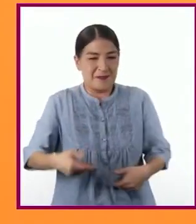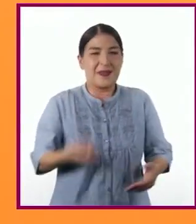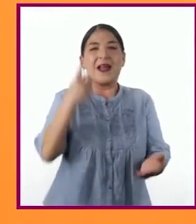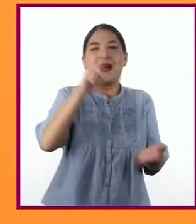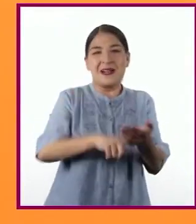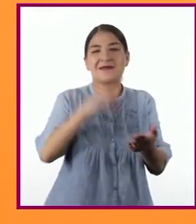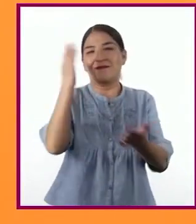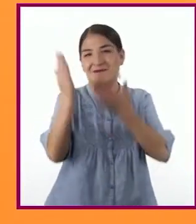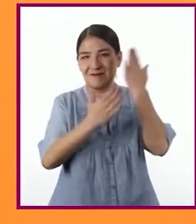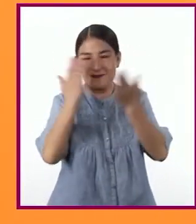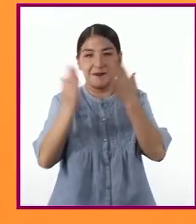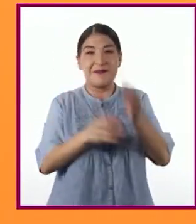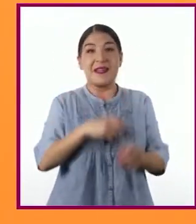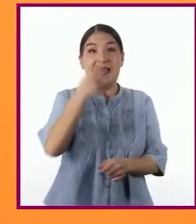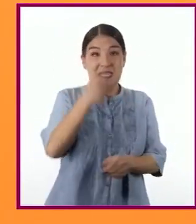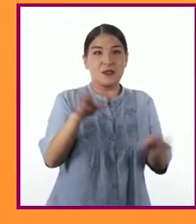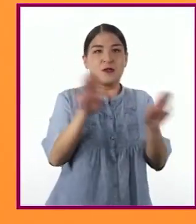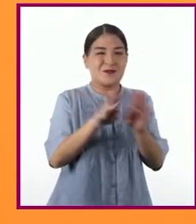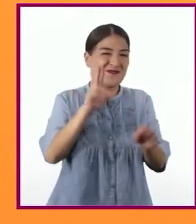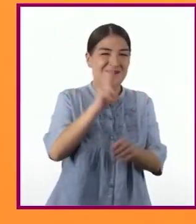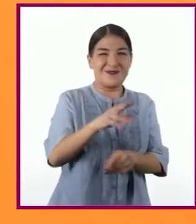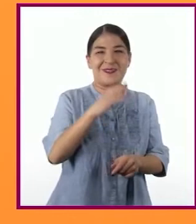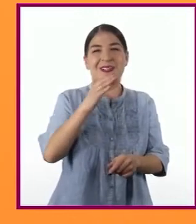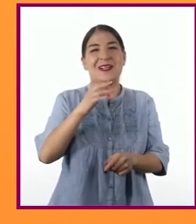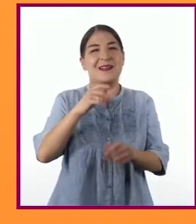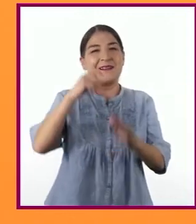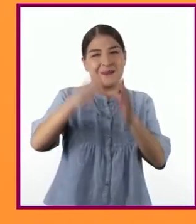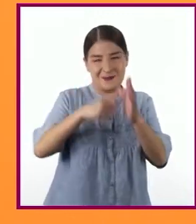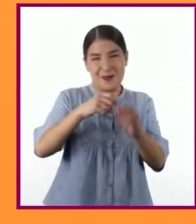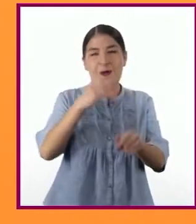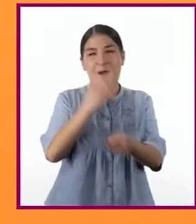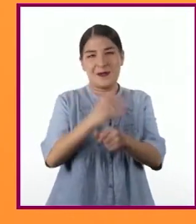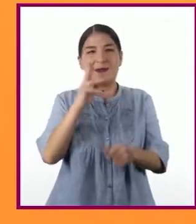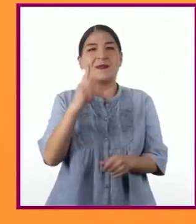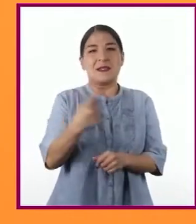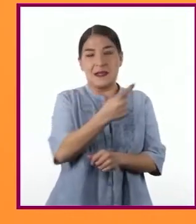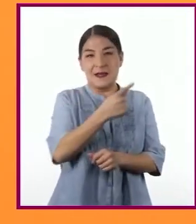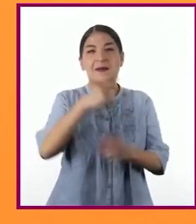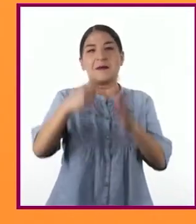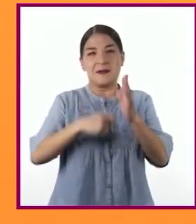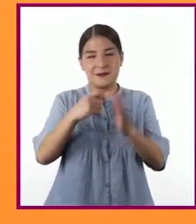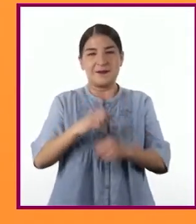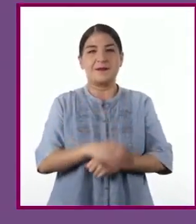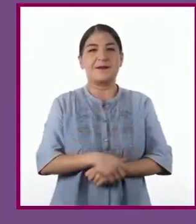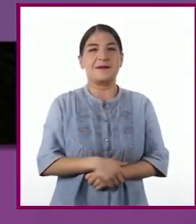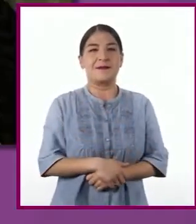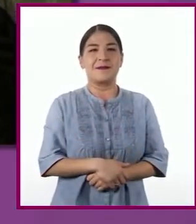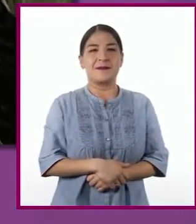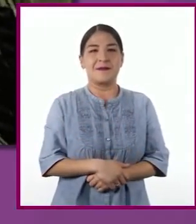estudiantes. Al respecto, en el video que se presenta a continuación, se propone lo siguiente.